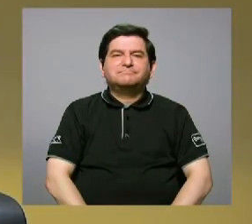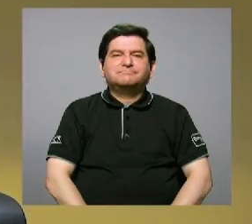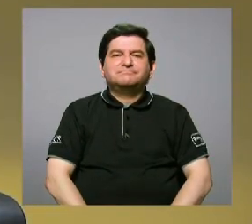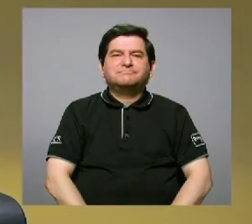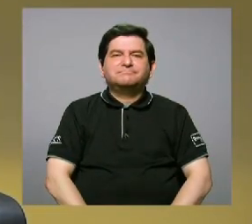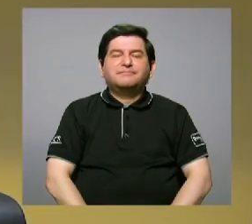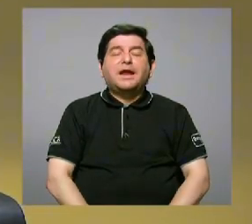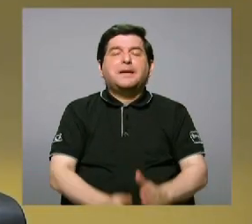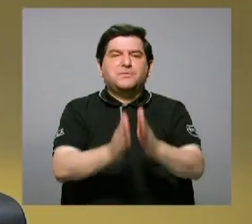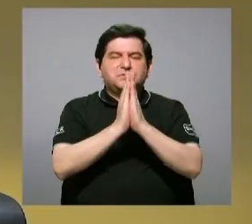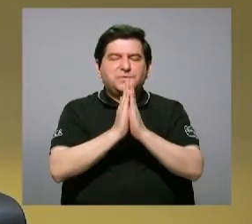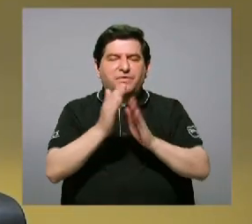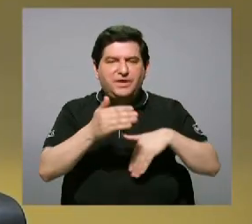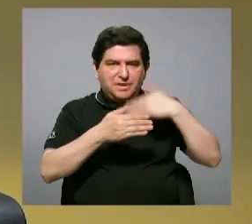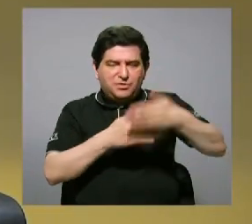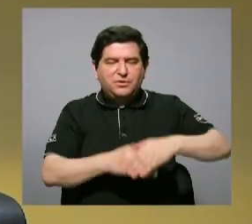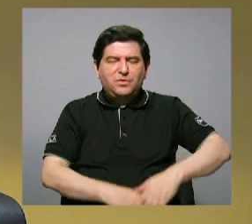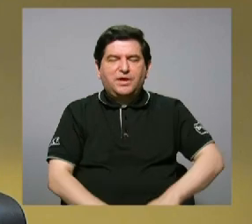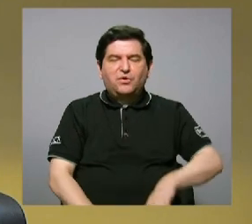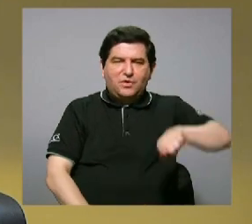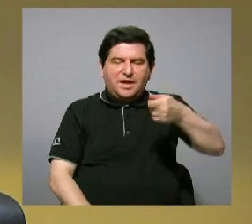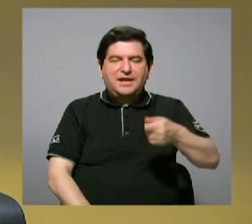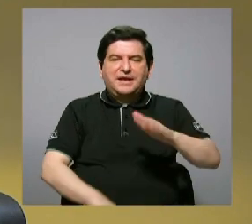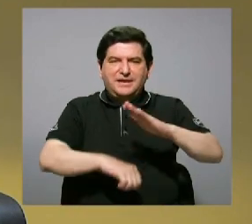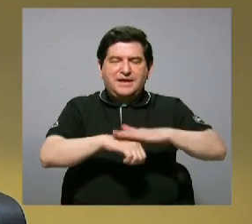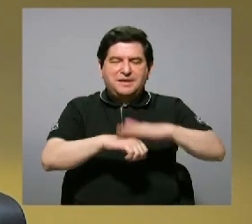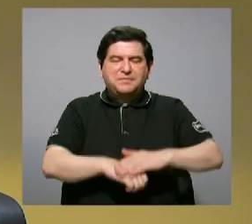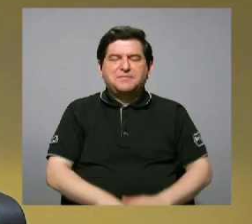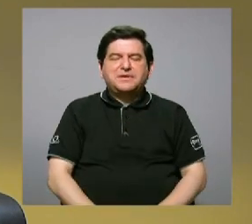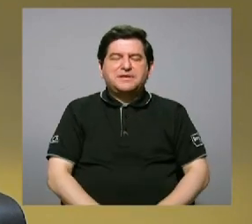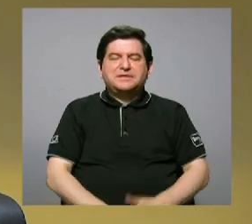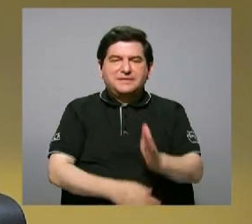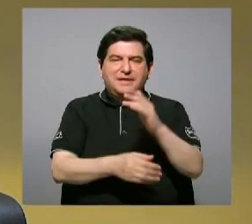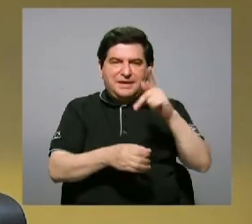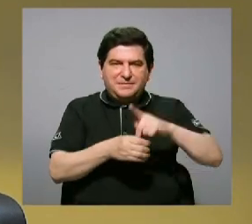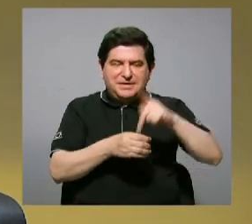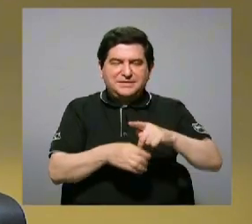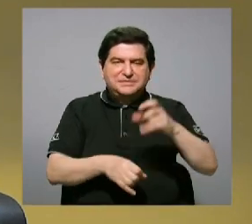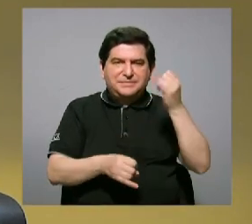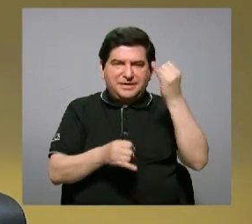a pedirle al canal que nos invite a participar en el tercero y último segmento.